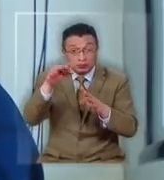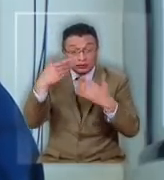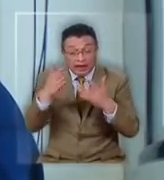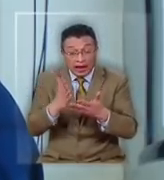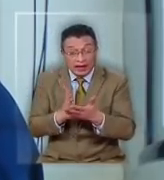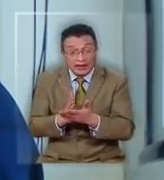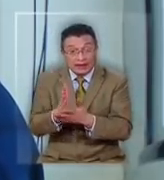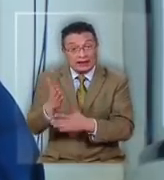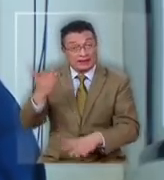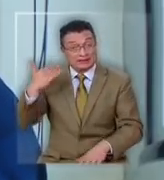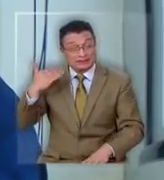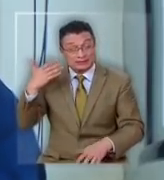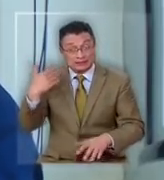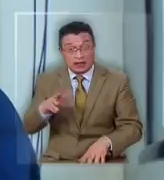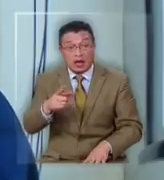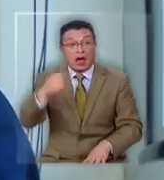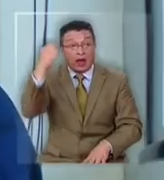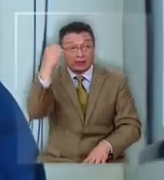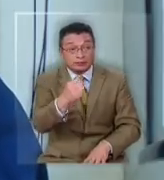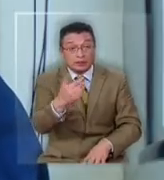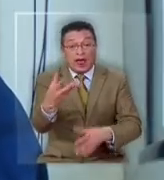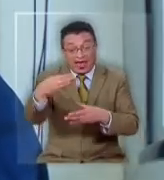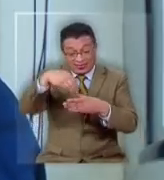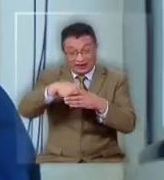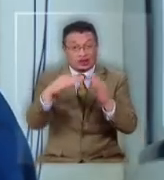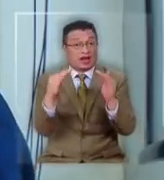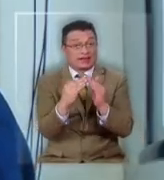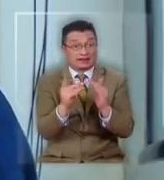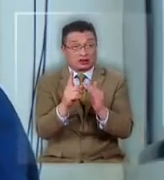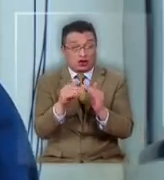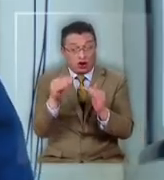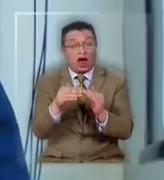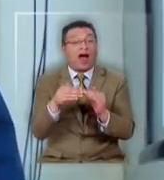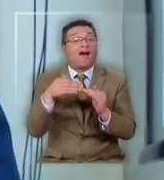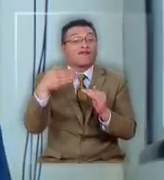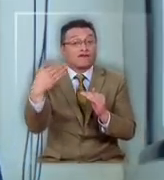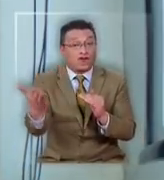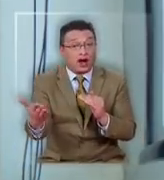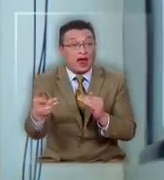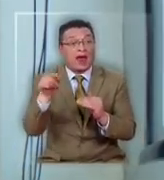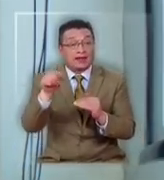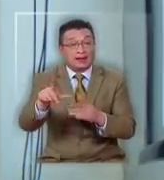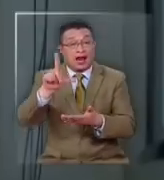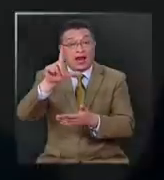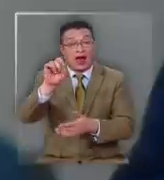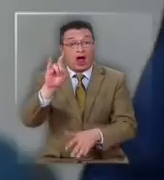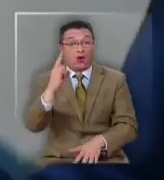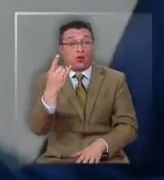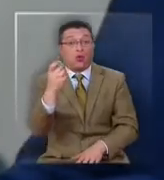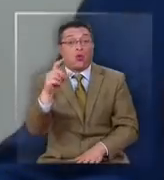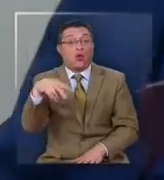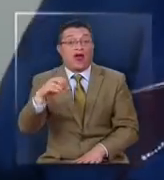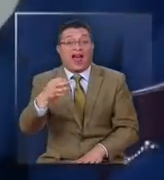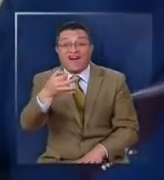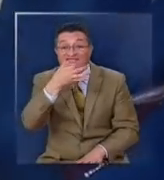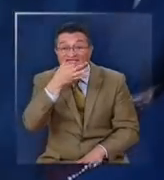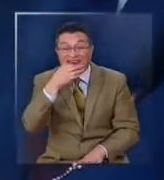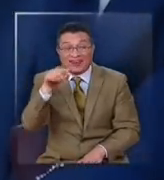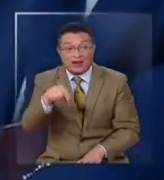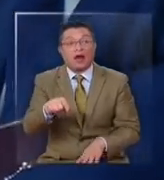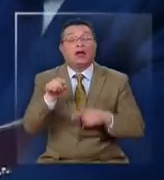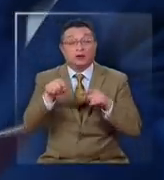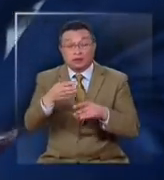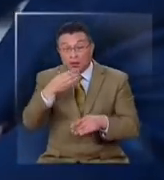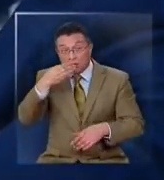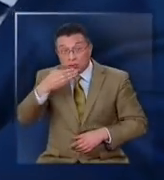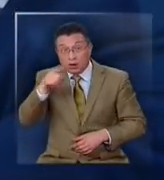inicialmente, no ser al interior del domicilio, sino que ser en el exterior y puntualmente en el sector de Laguna Verde. Con esta declaración,